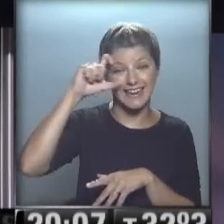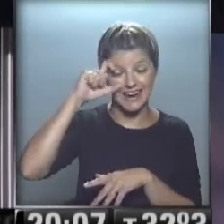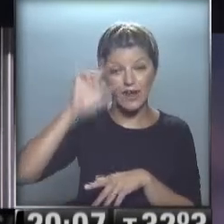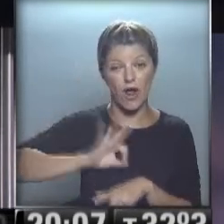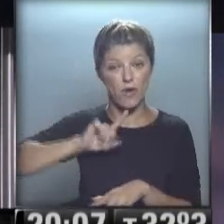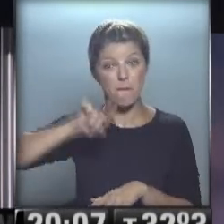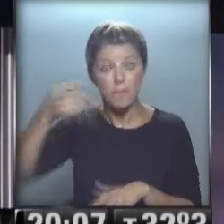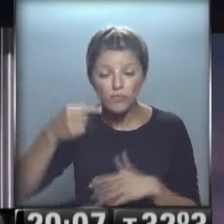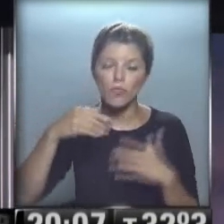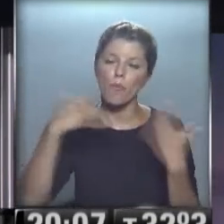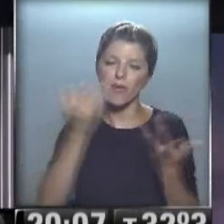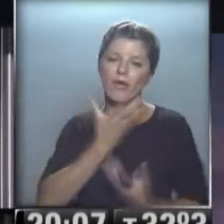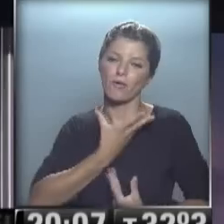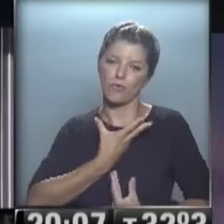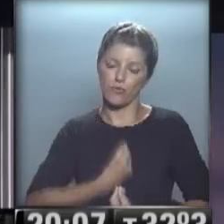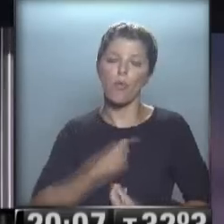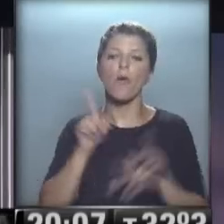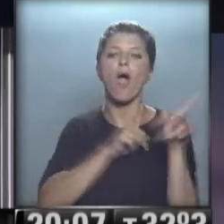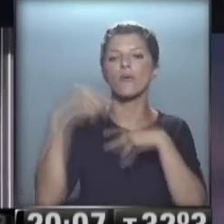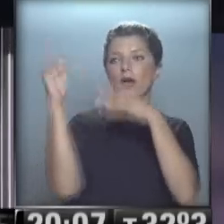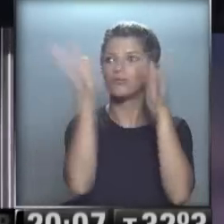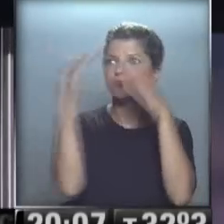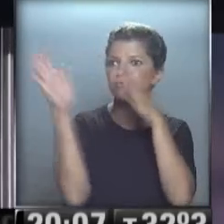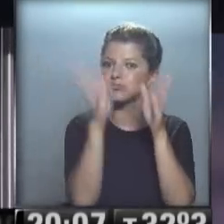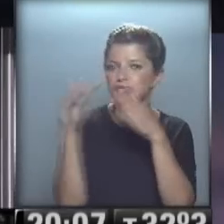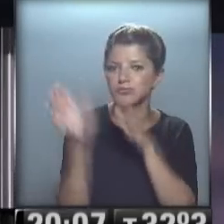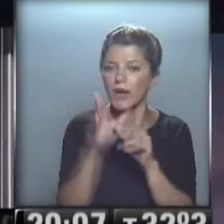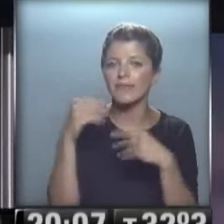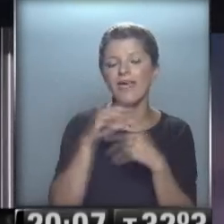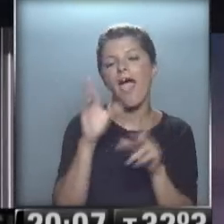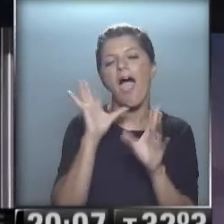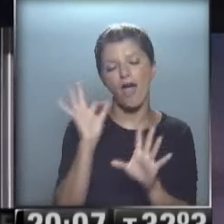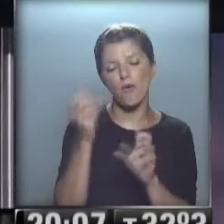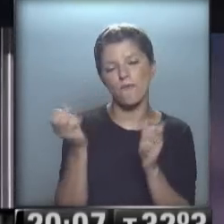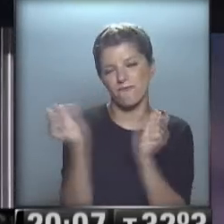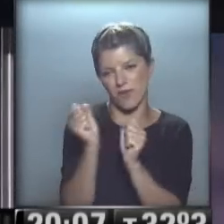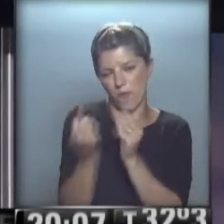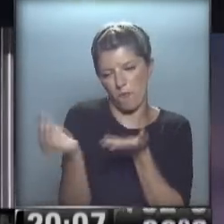viene tendremos un alivio con vientos que soplarán del sector sur y una masa de aire un poquito más fresca que llegará a la ciudad de Buenos Aires.